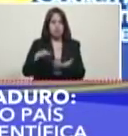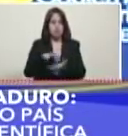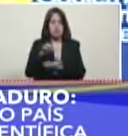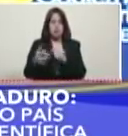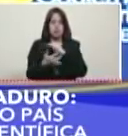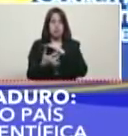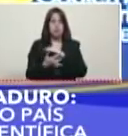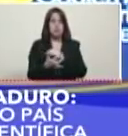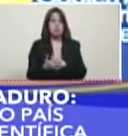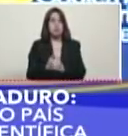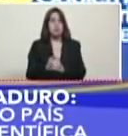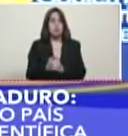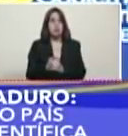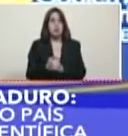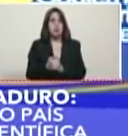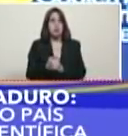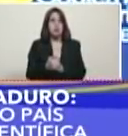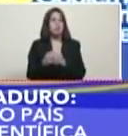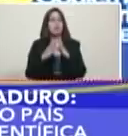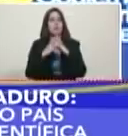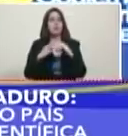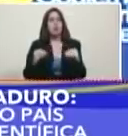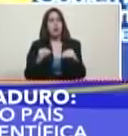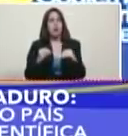campos, todos los campos.